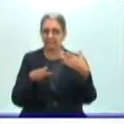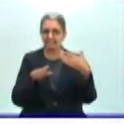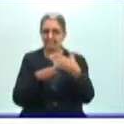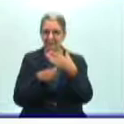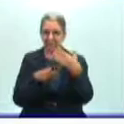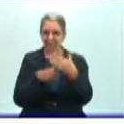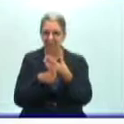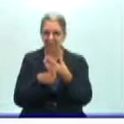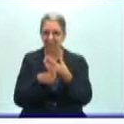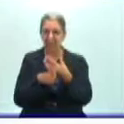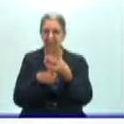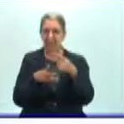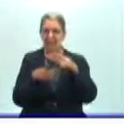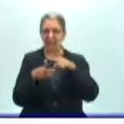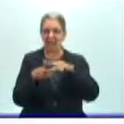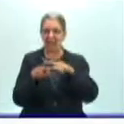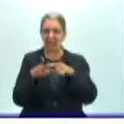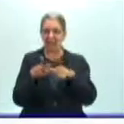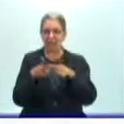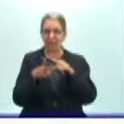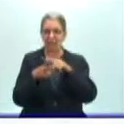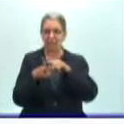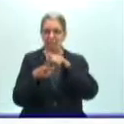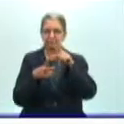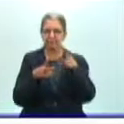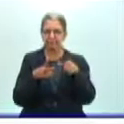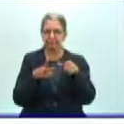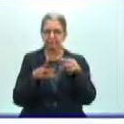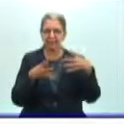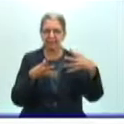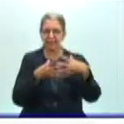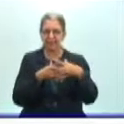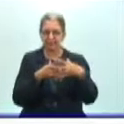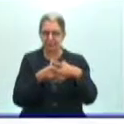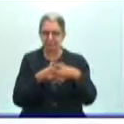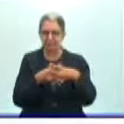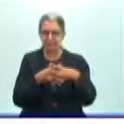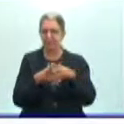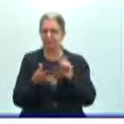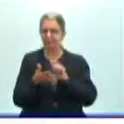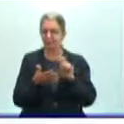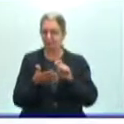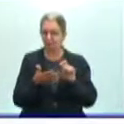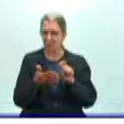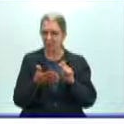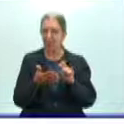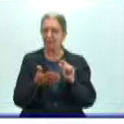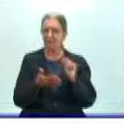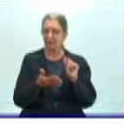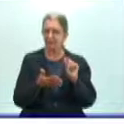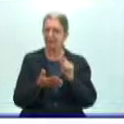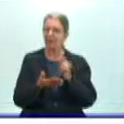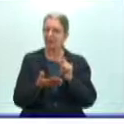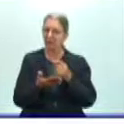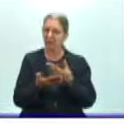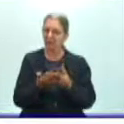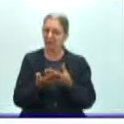su arco correspondiente. Escribimos la relación, te daré un tiempo para que